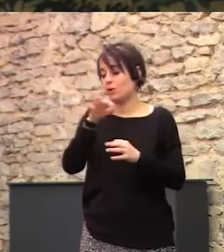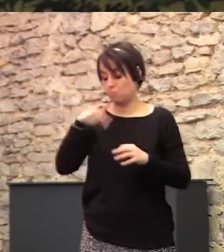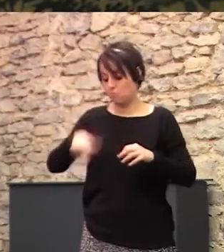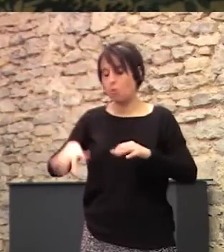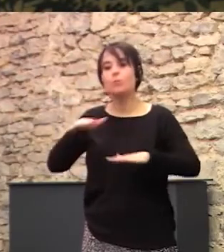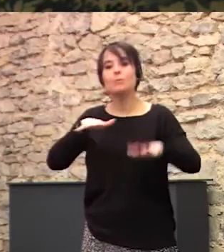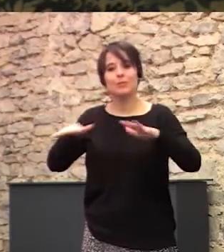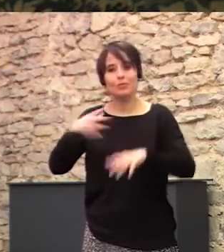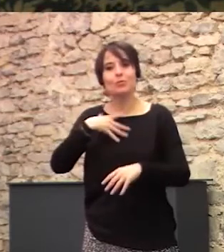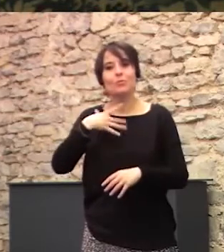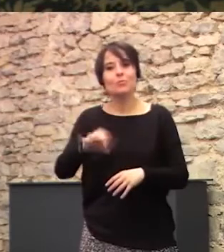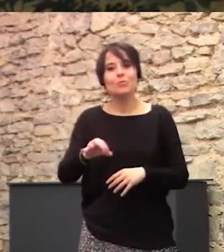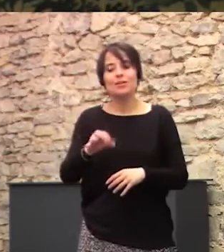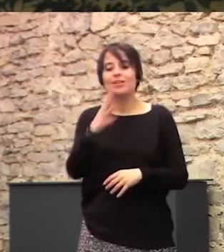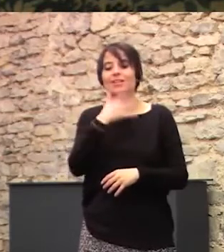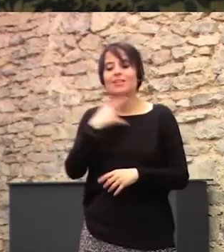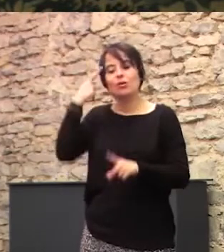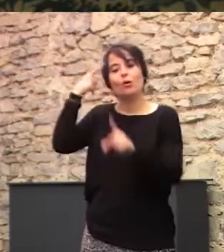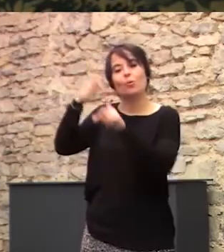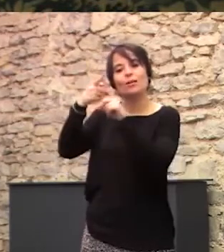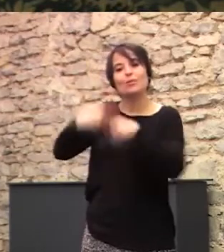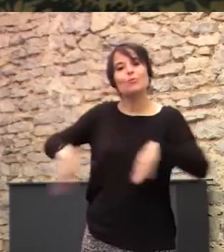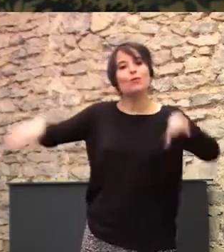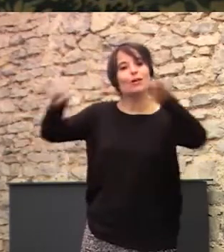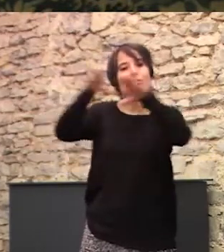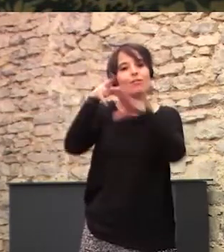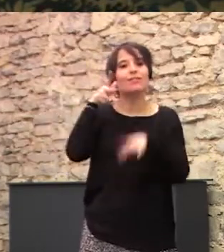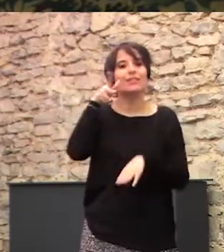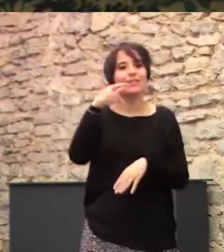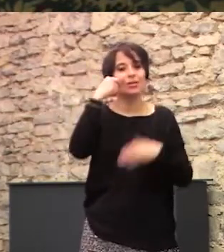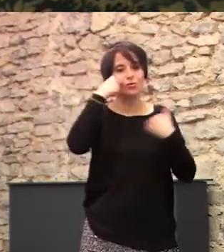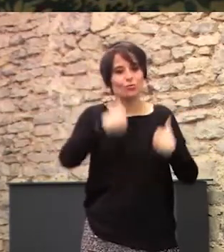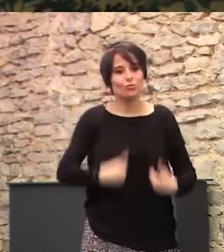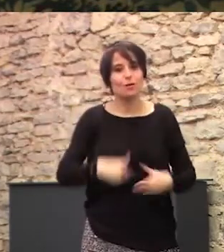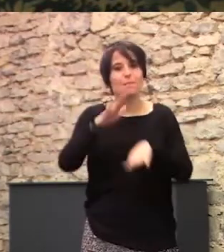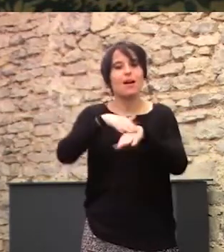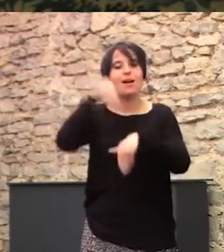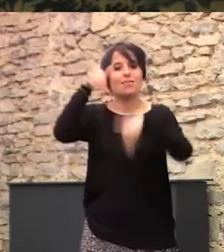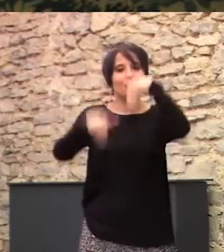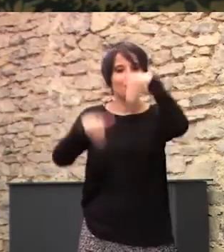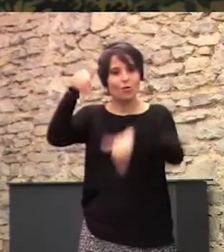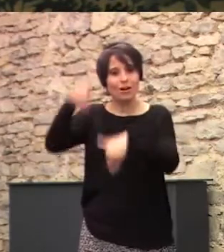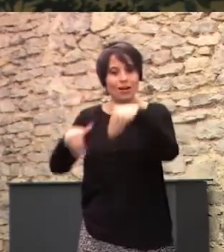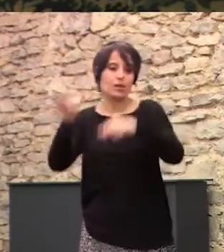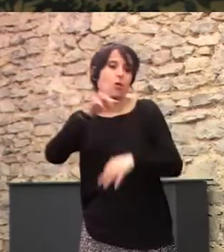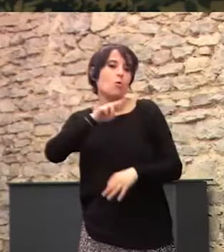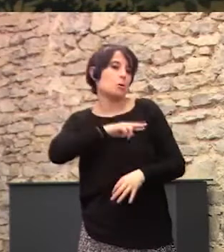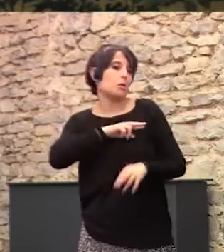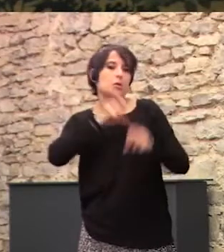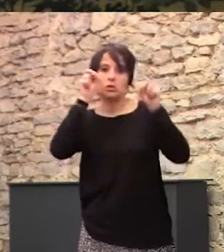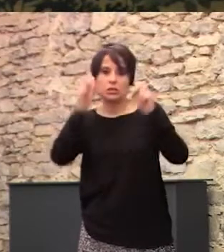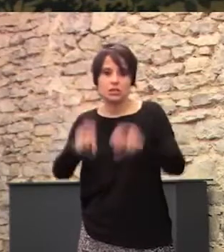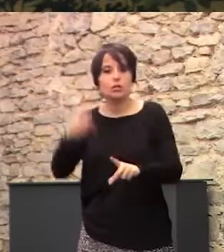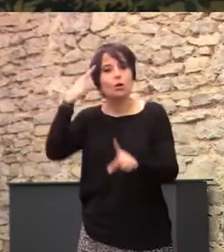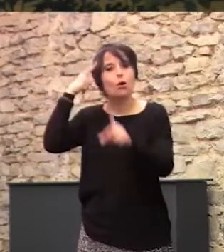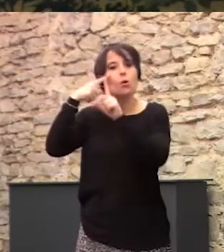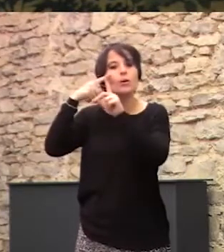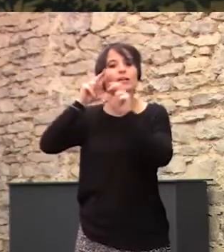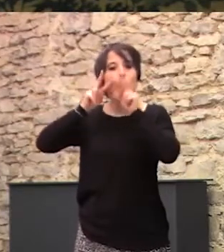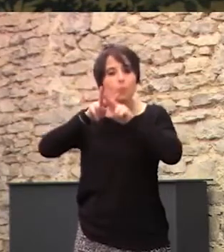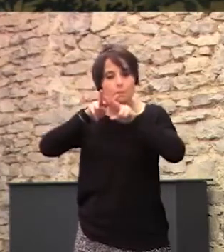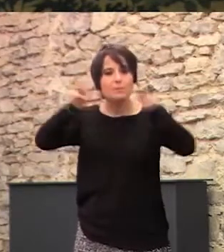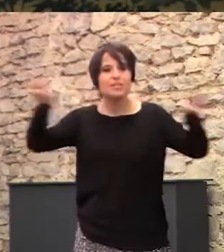movimiento, que es en pro de la igualdad, en pro de los derechos humanos, de la democracia, de la laicidad, y con una visión muy moderada